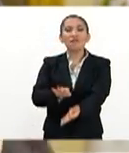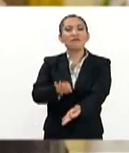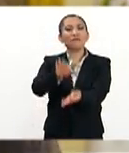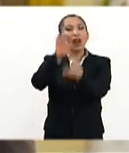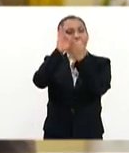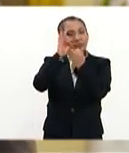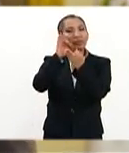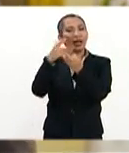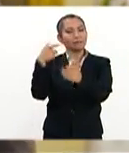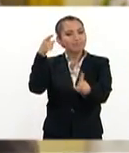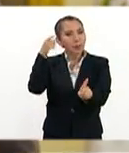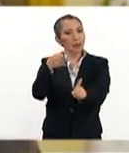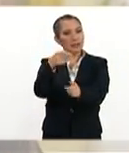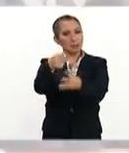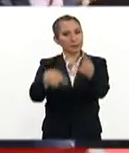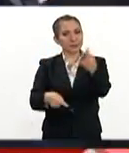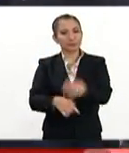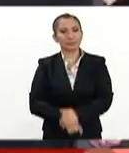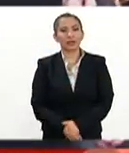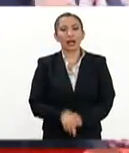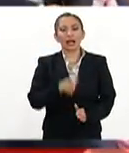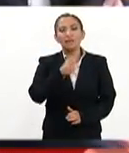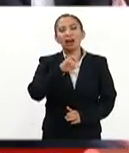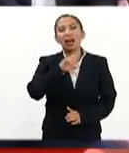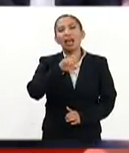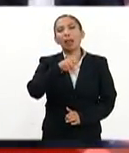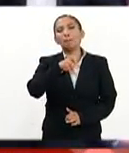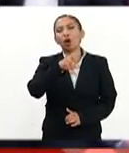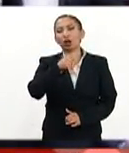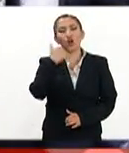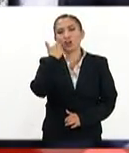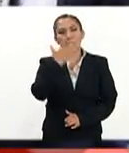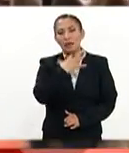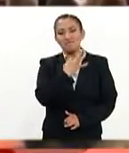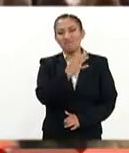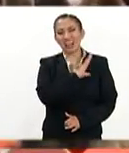frente logre sus objetivos. Rafael Moreno Valle no buscará